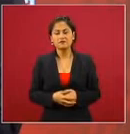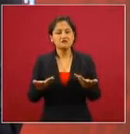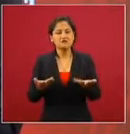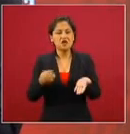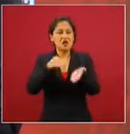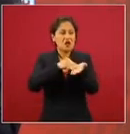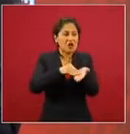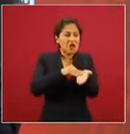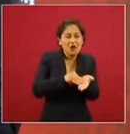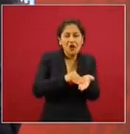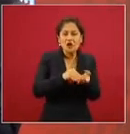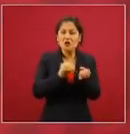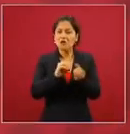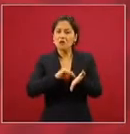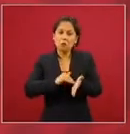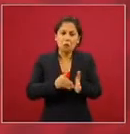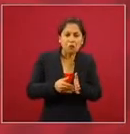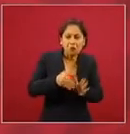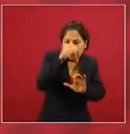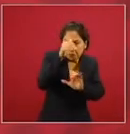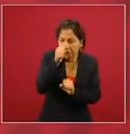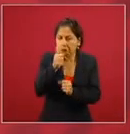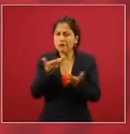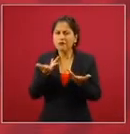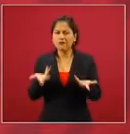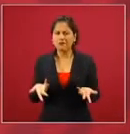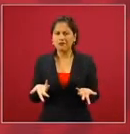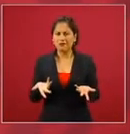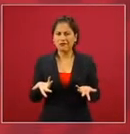si se hacen acuerdos,